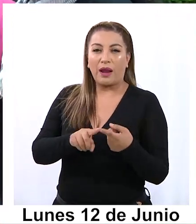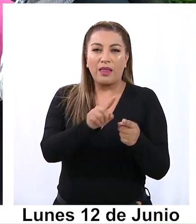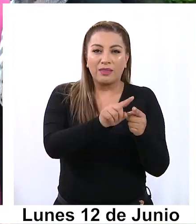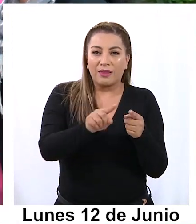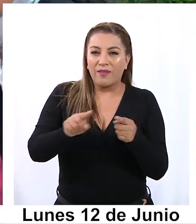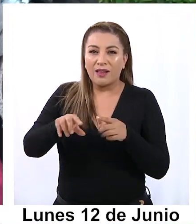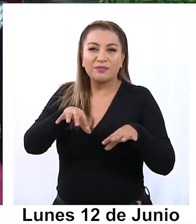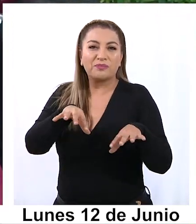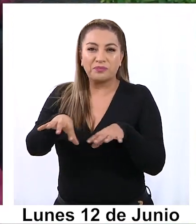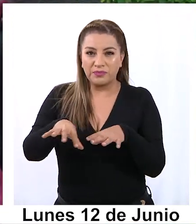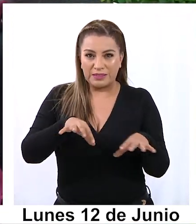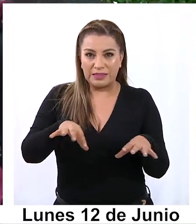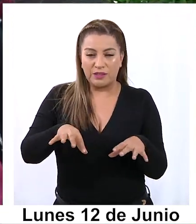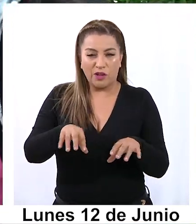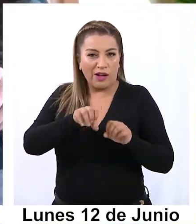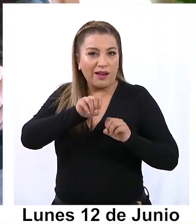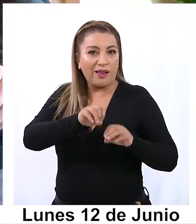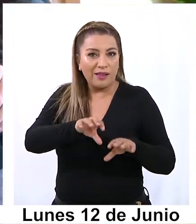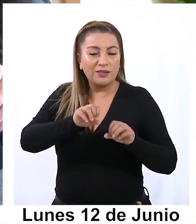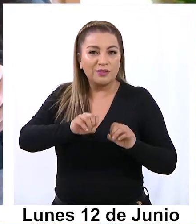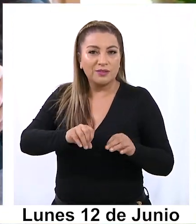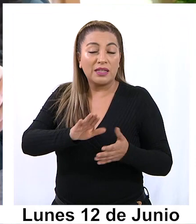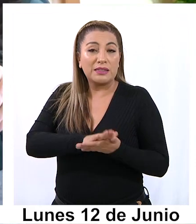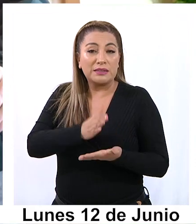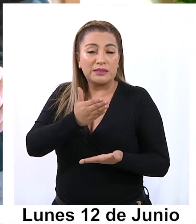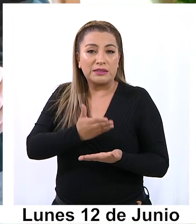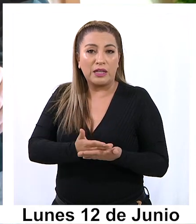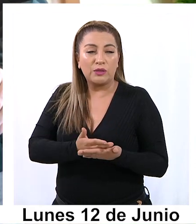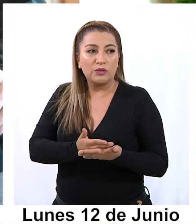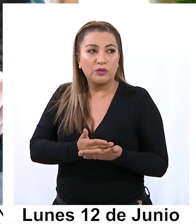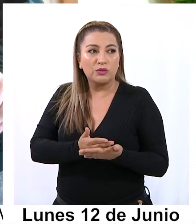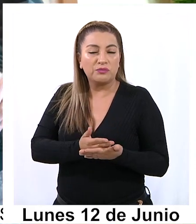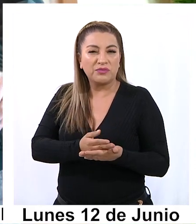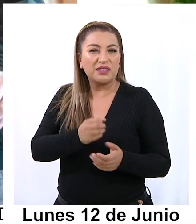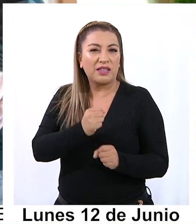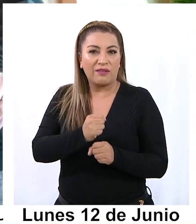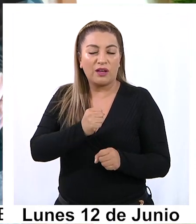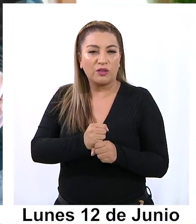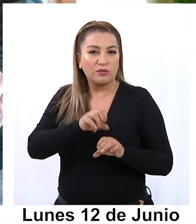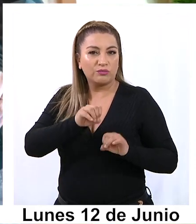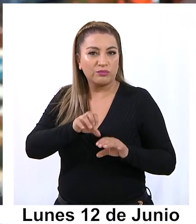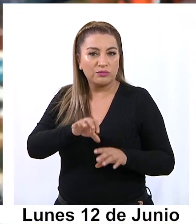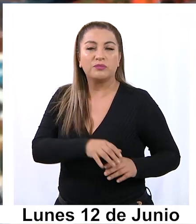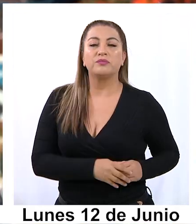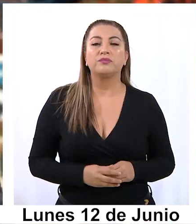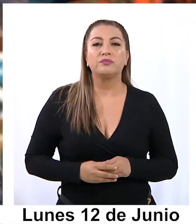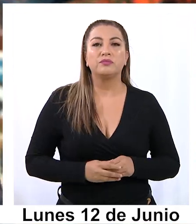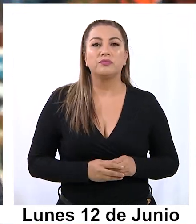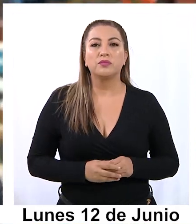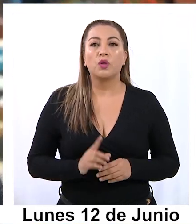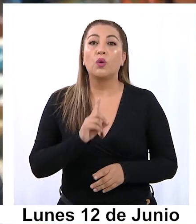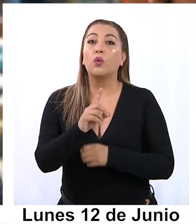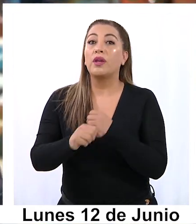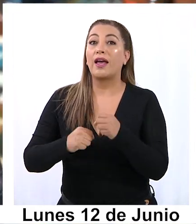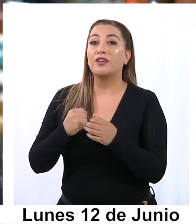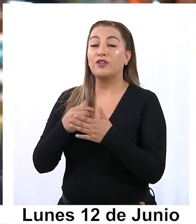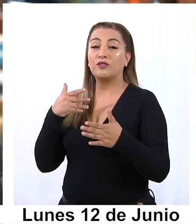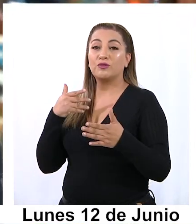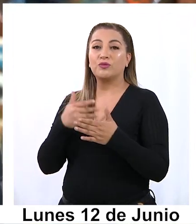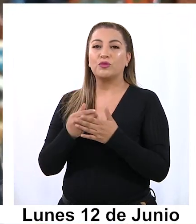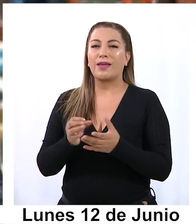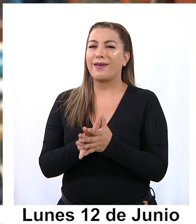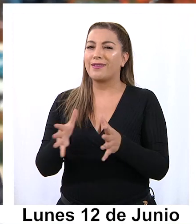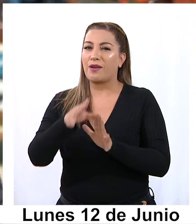distintas actividades de capacitación, salud y fomento productivo. Cumplimos un año de este gran